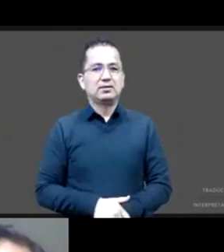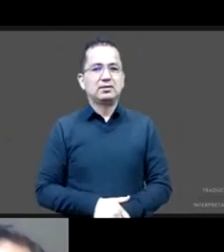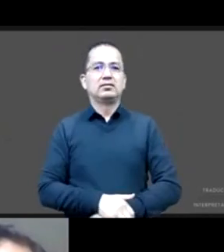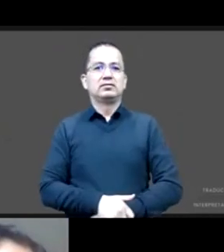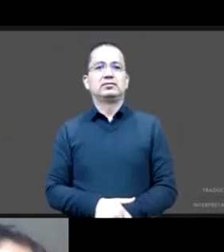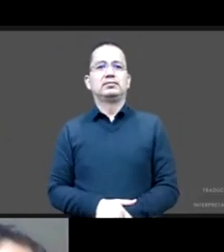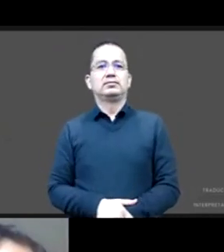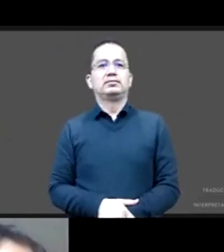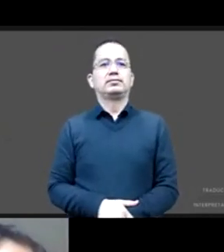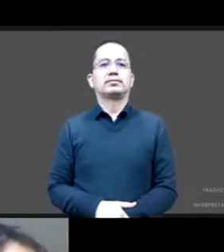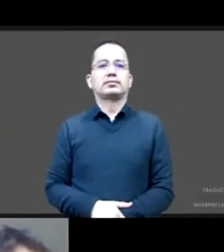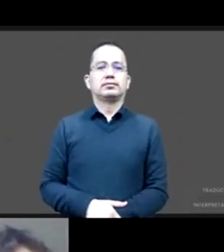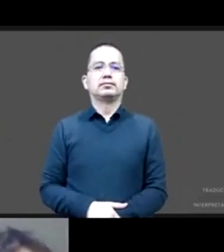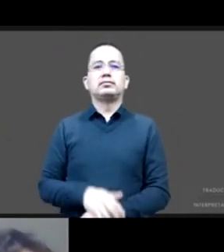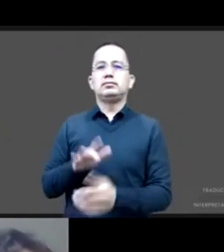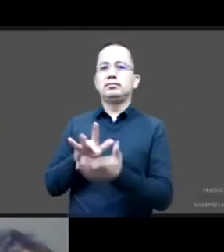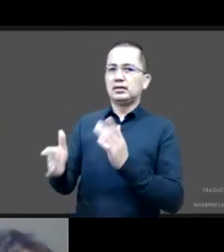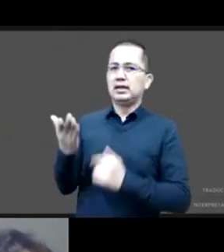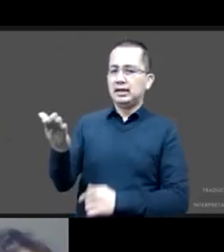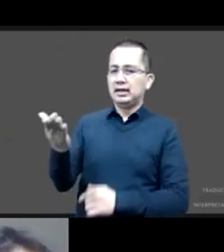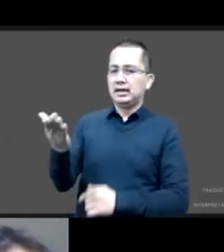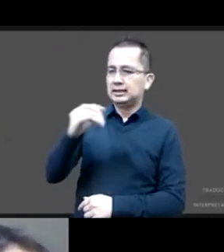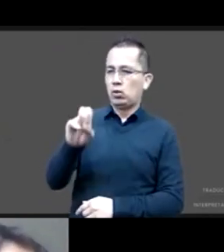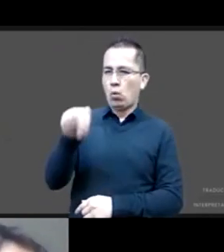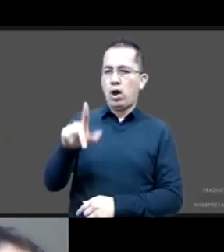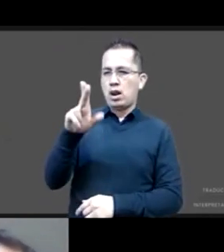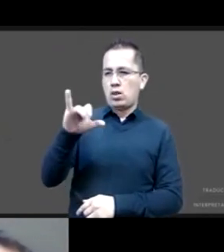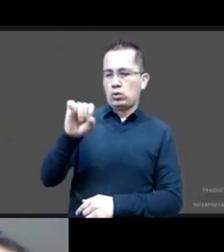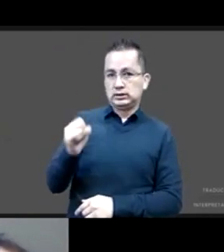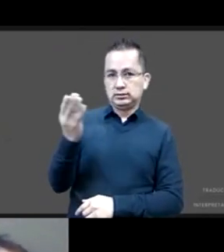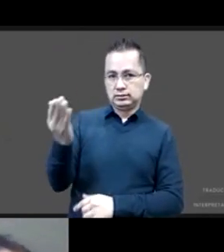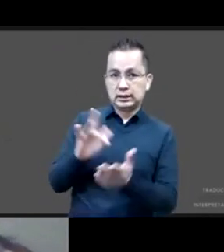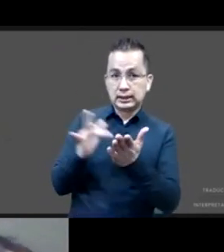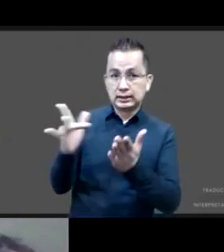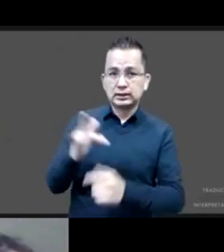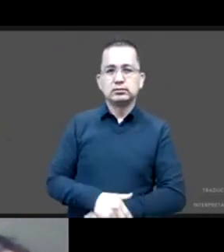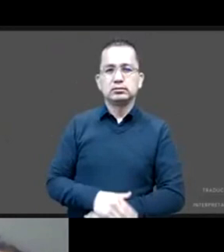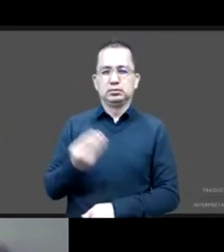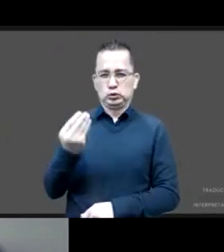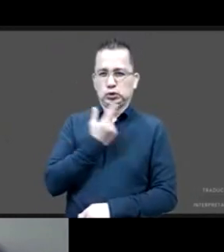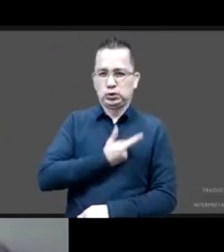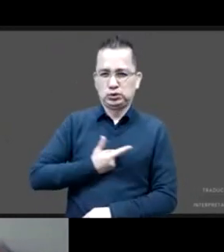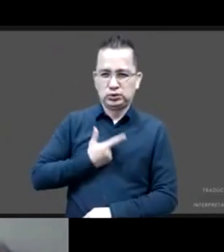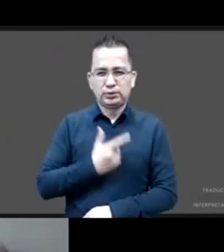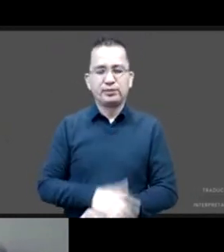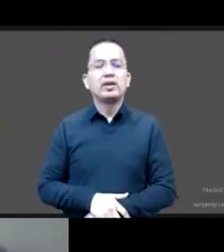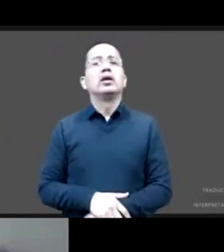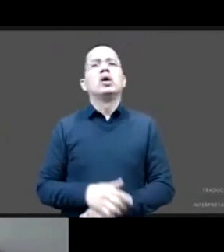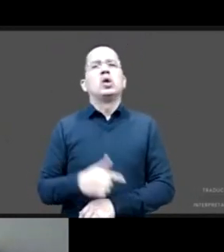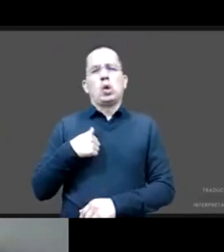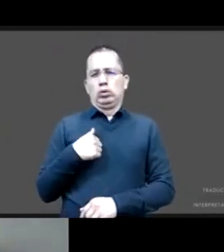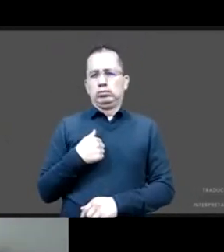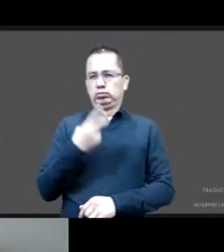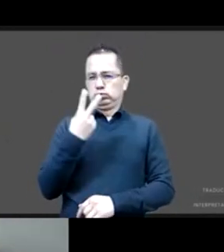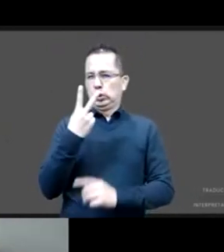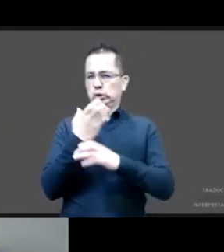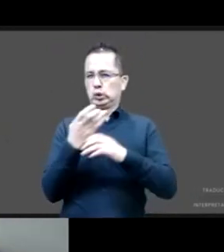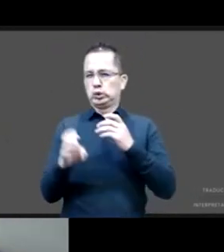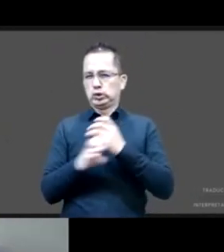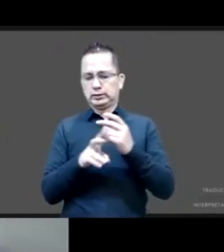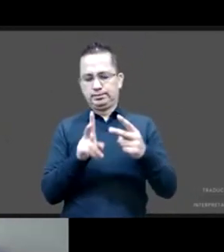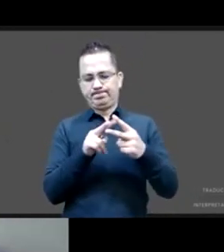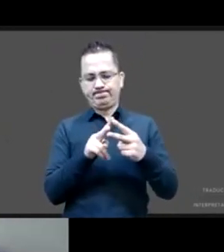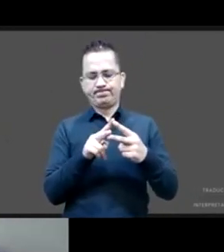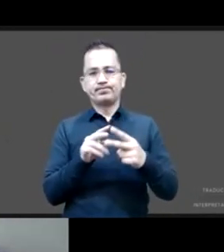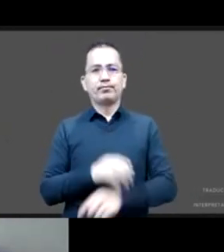gracias Juan Luis con mucho gusto dos cosas una quiero retomar de un comentario que hizo